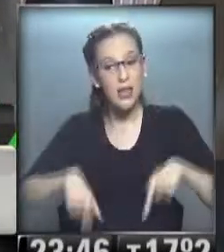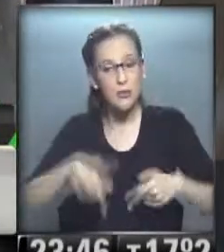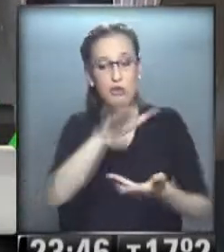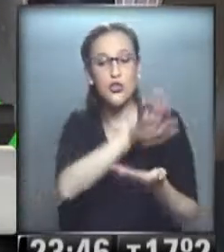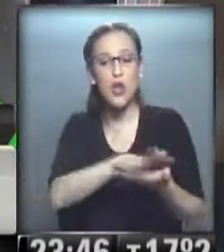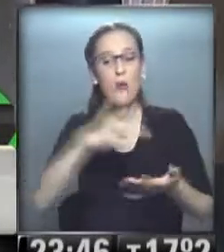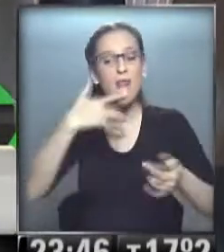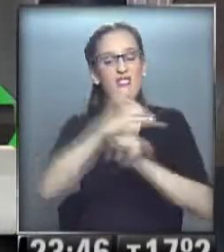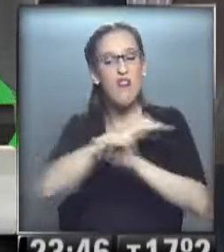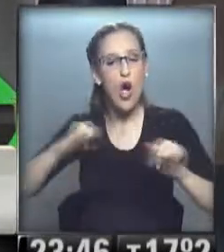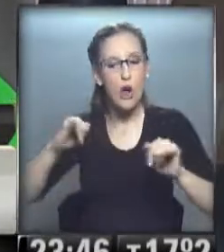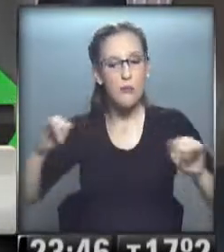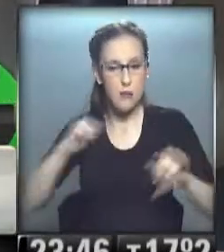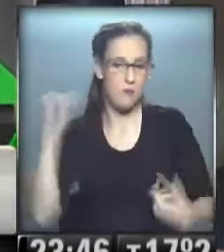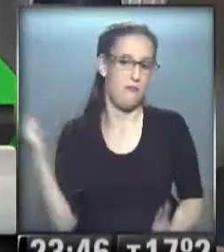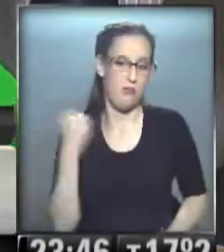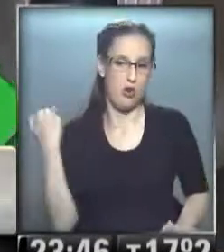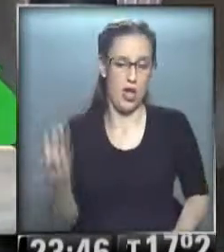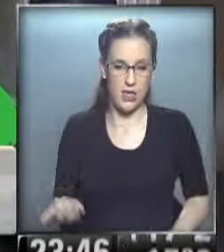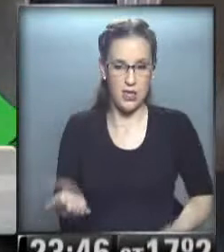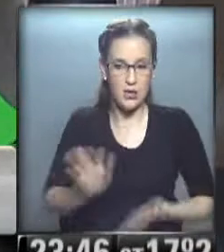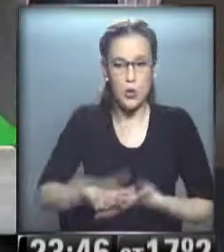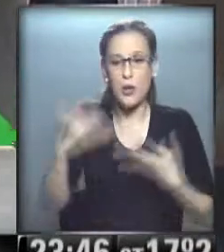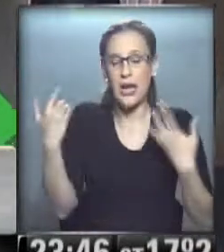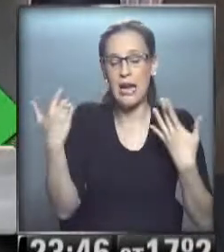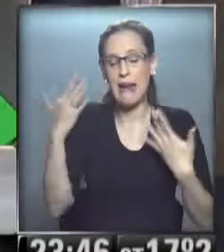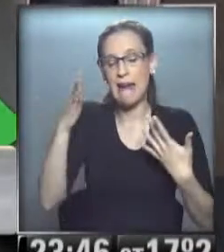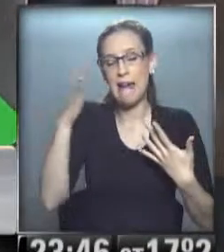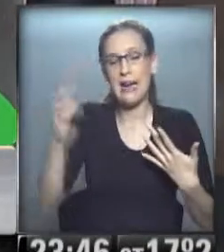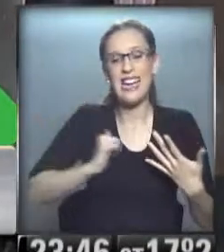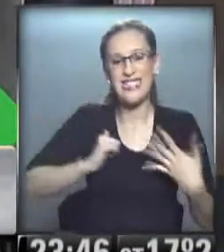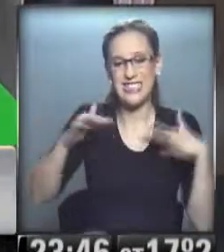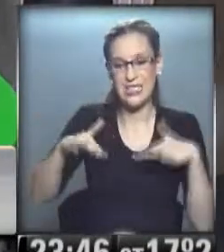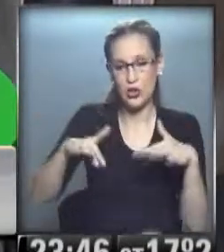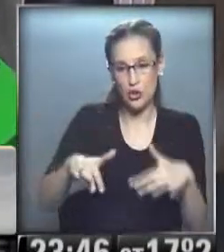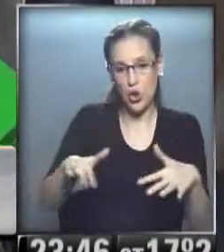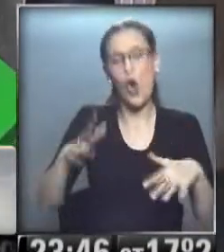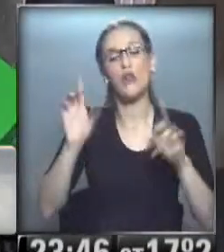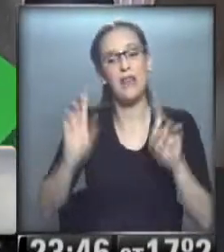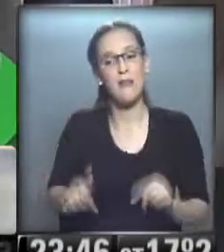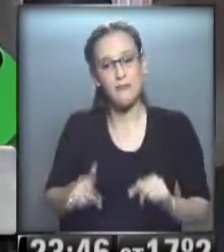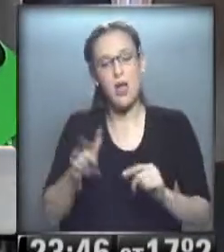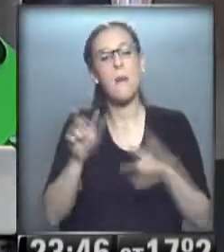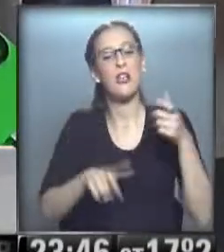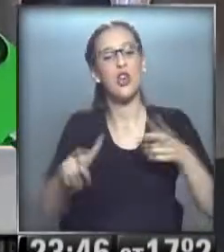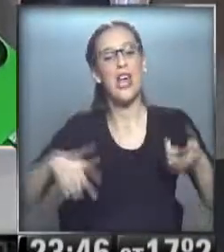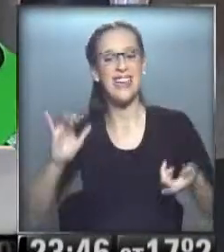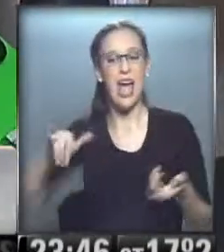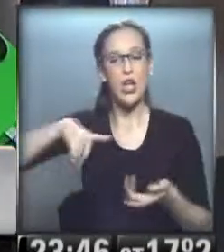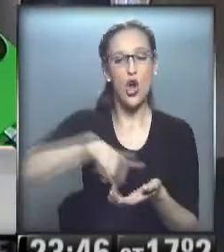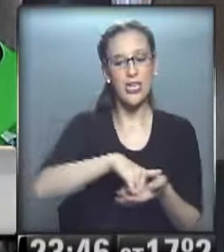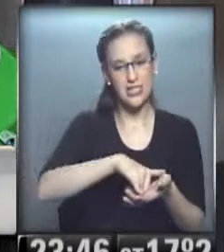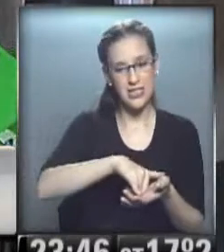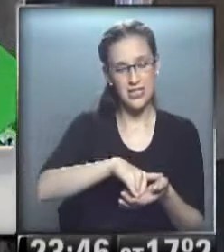de inteligencia que hacía el ejército o la armada o la fuerza aérea respecto del personal de Aerolíneas Argentinas, calificándolo como